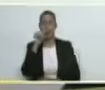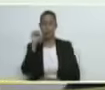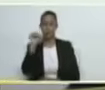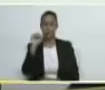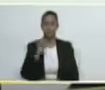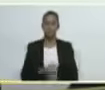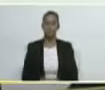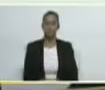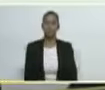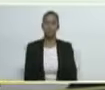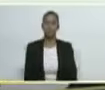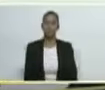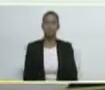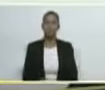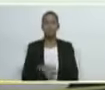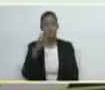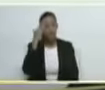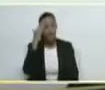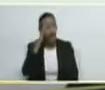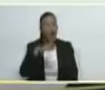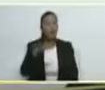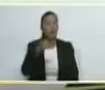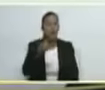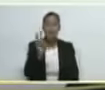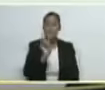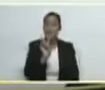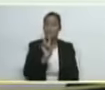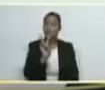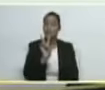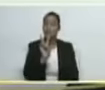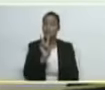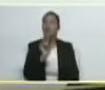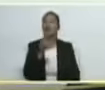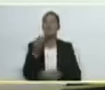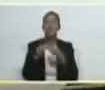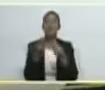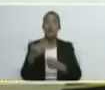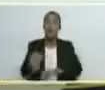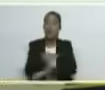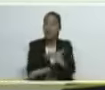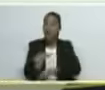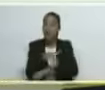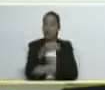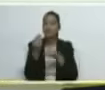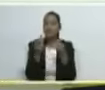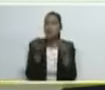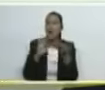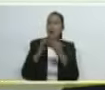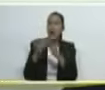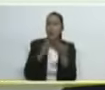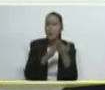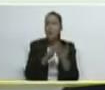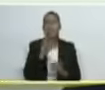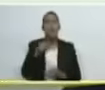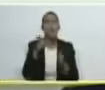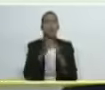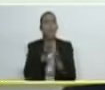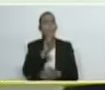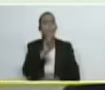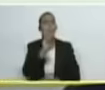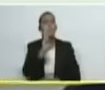país que hizo en las calles de Venezuela, en las comunidades de Venezuela, en las UVC, más